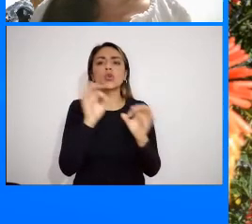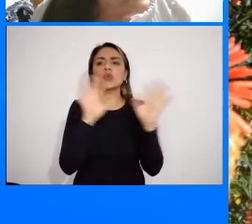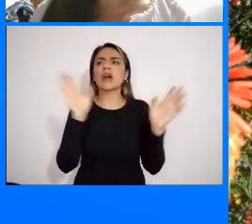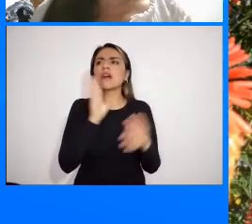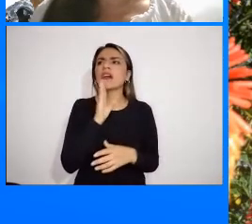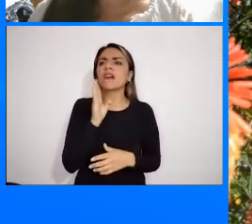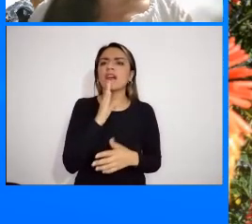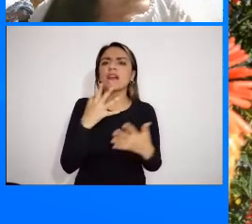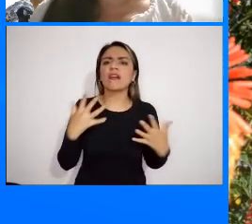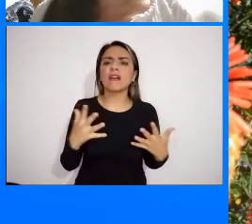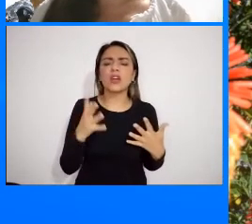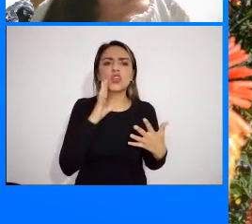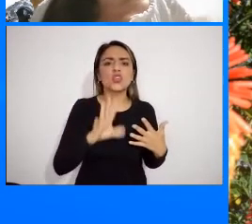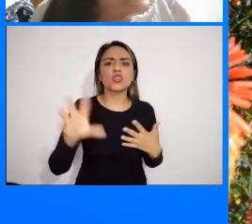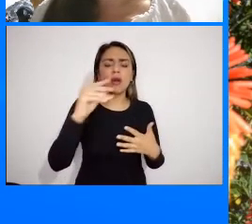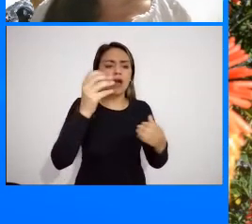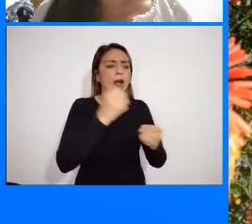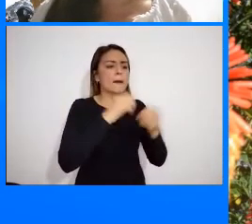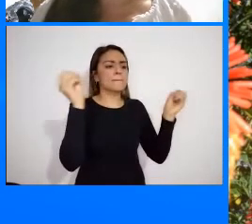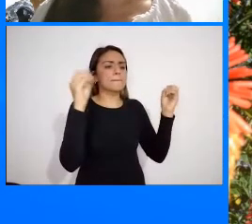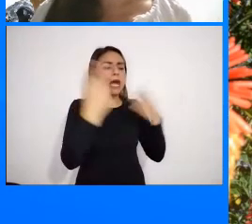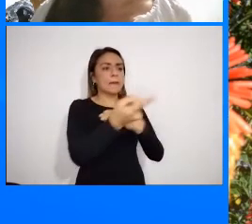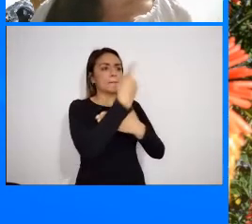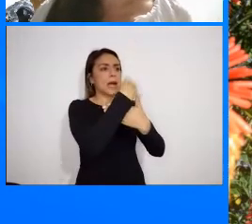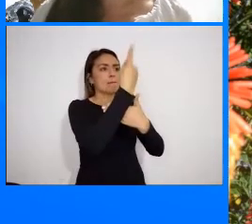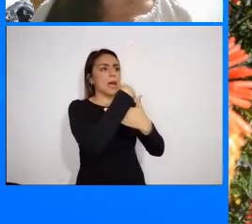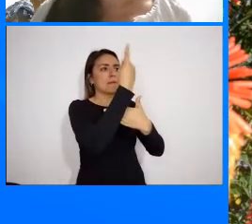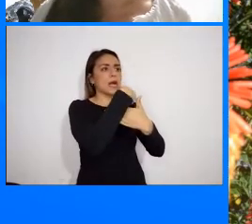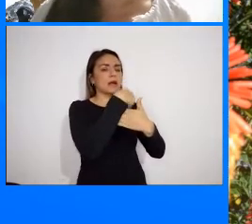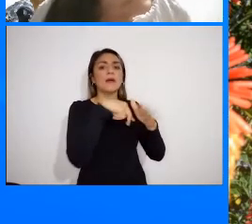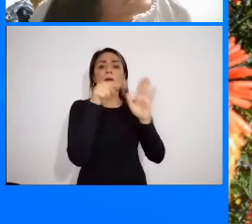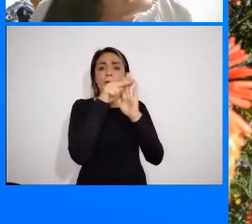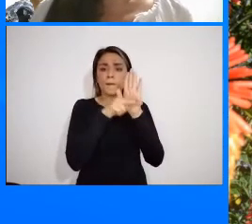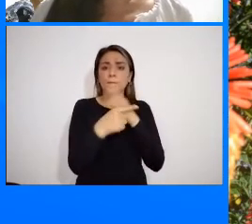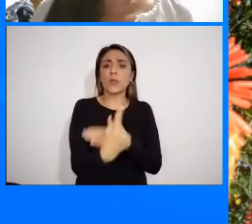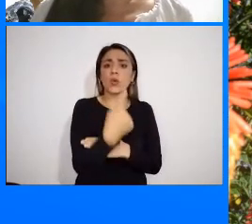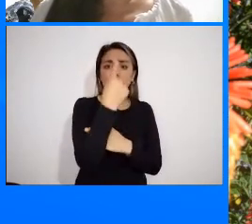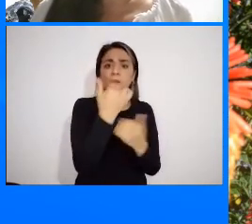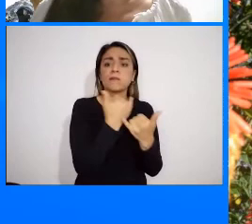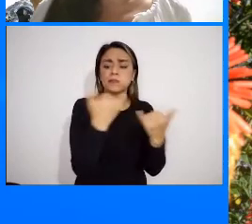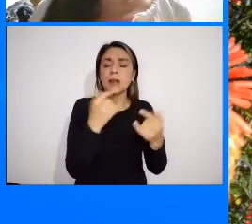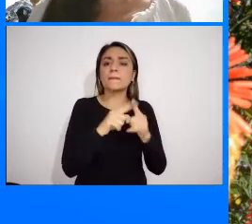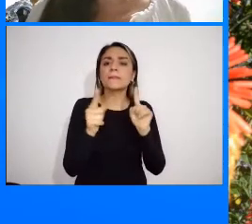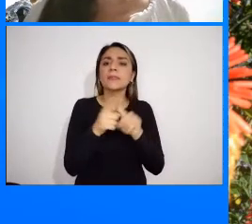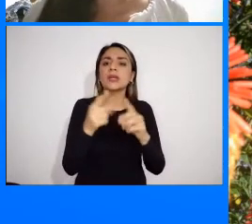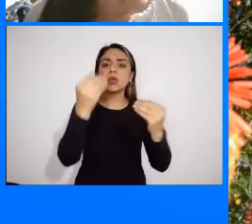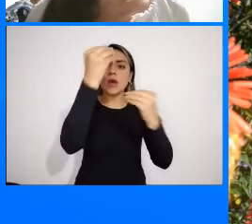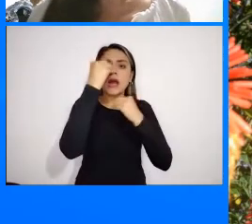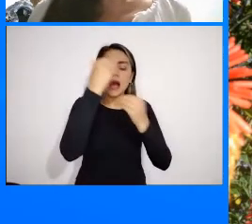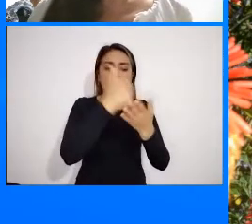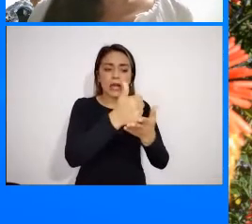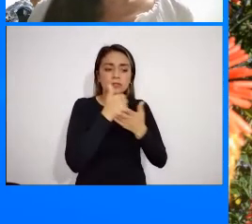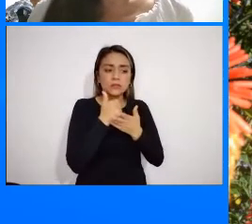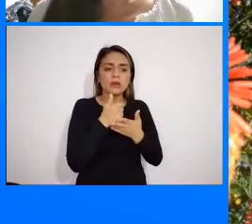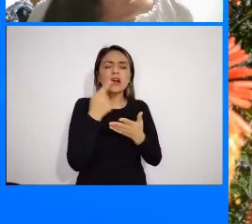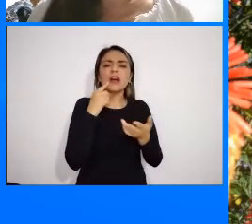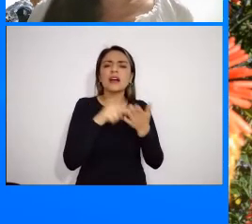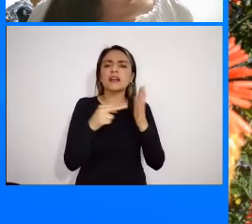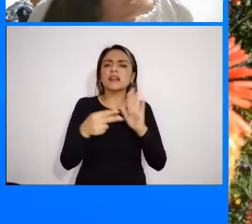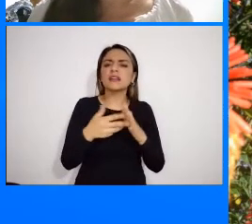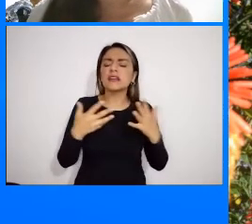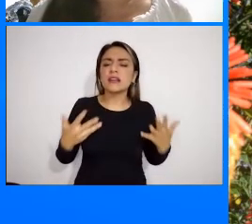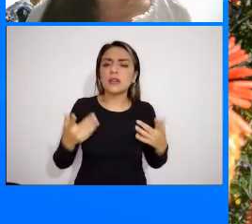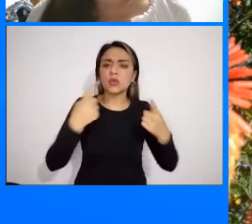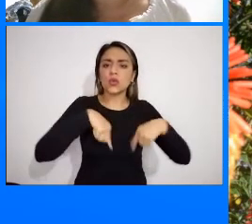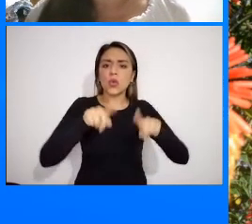que todo nos llegue por mandato. O sea, las políticas sí existen, pero también la educación ayuda a que